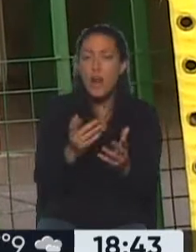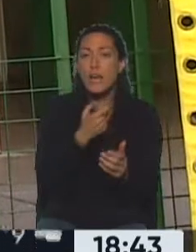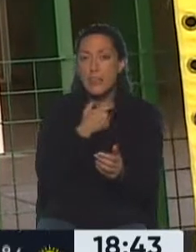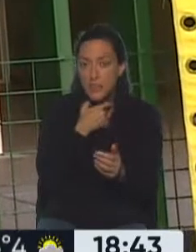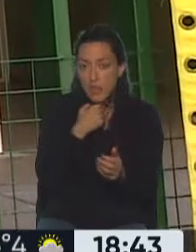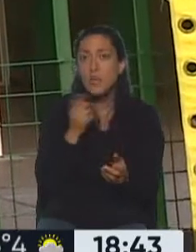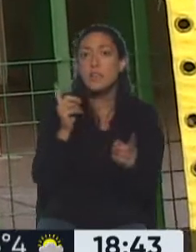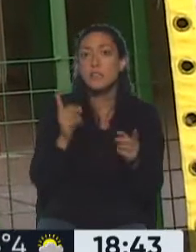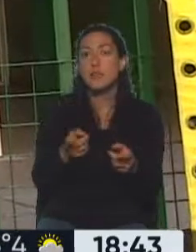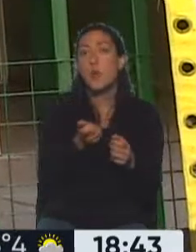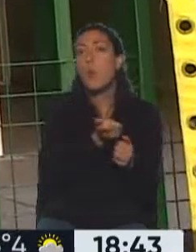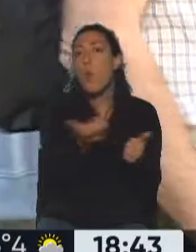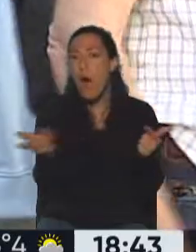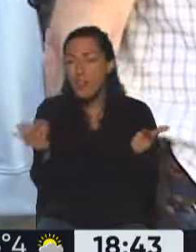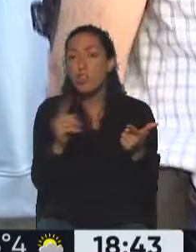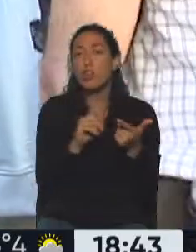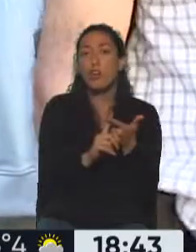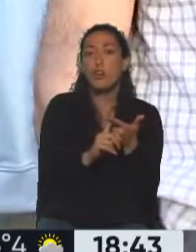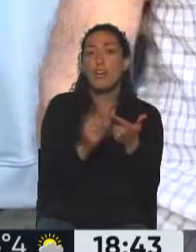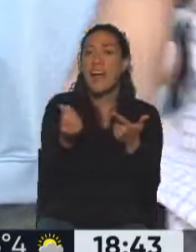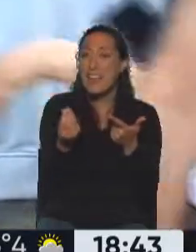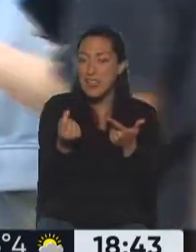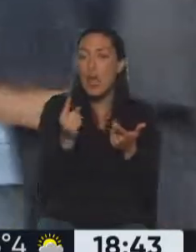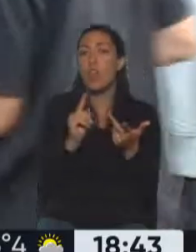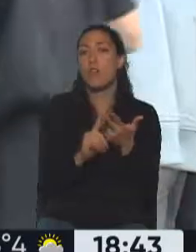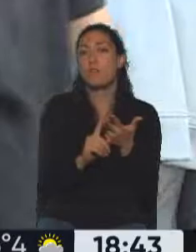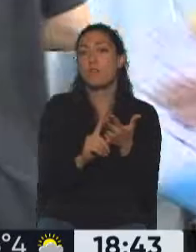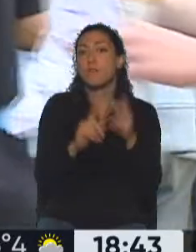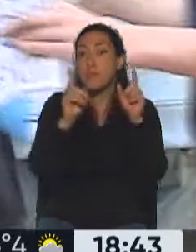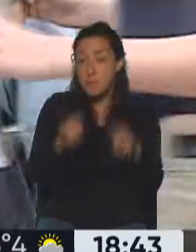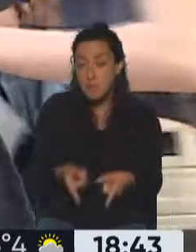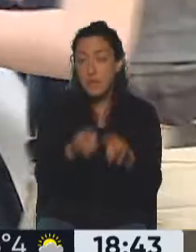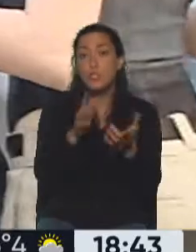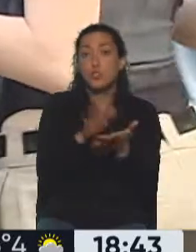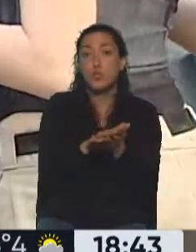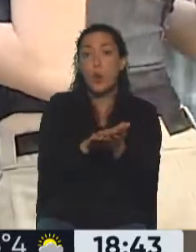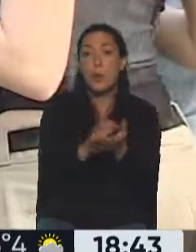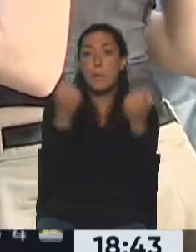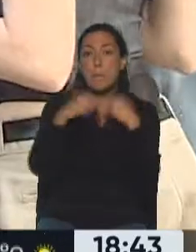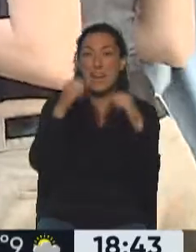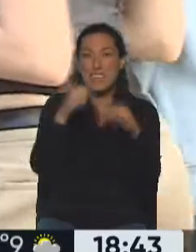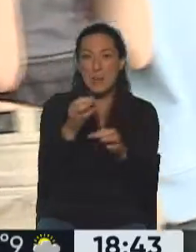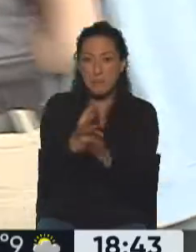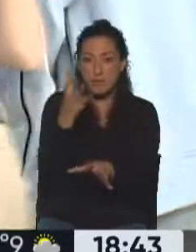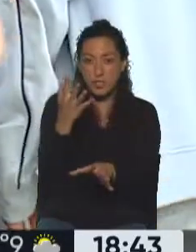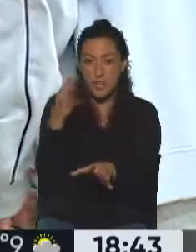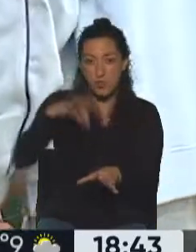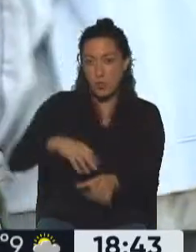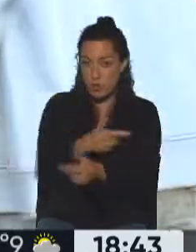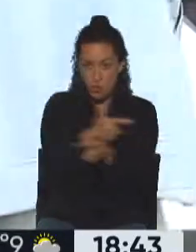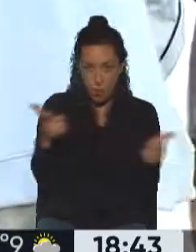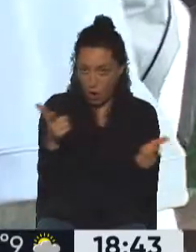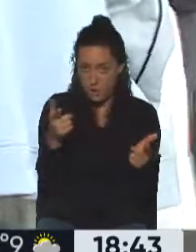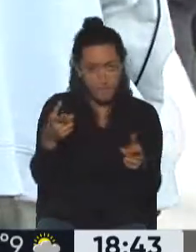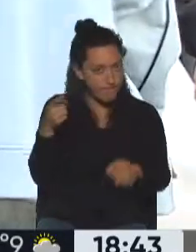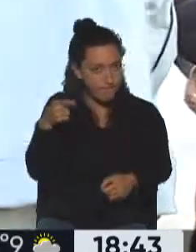la cantidad y en cuanto también a la calidad, y en contra de las pasantías no rentadas que deben